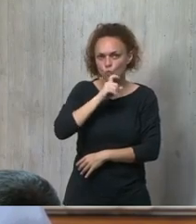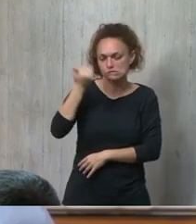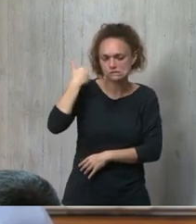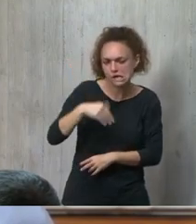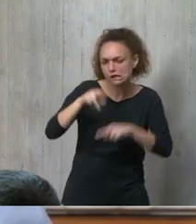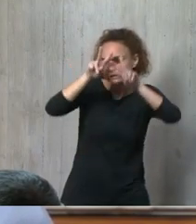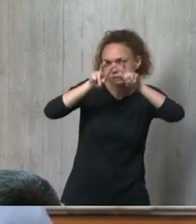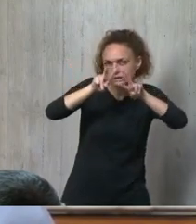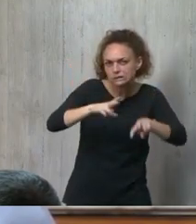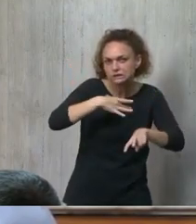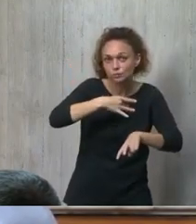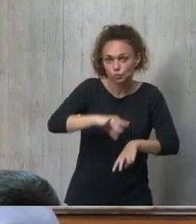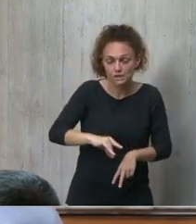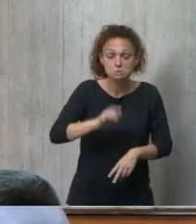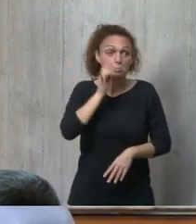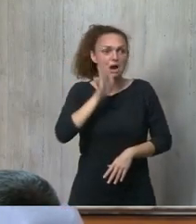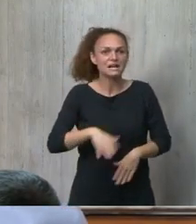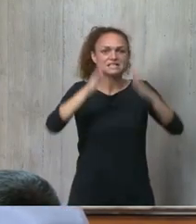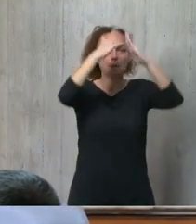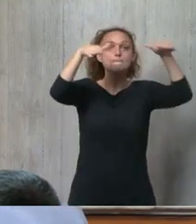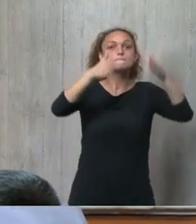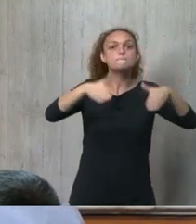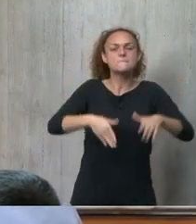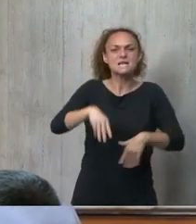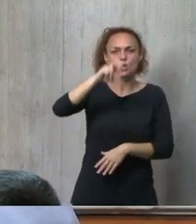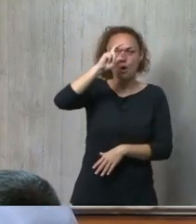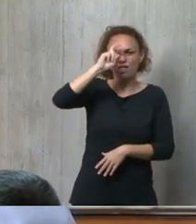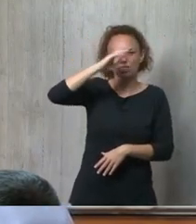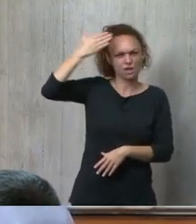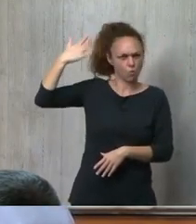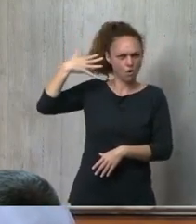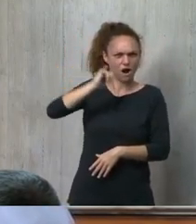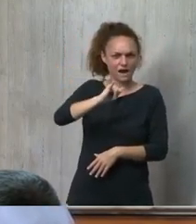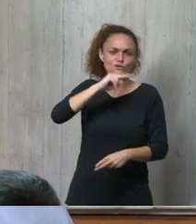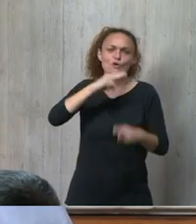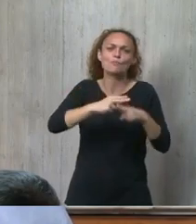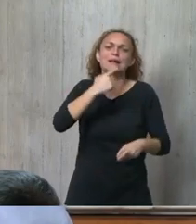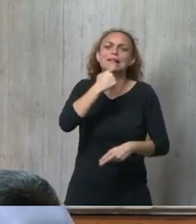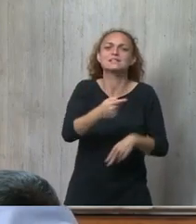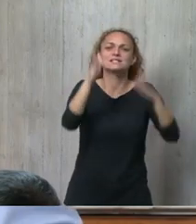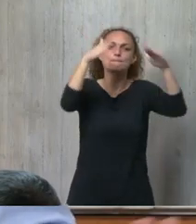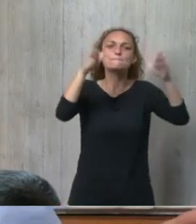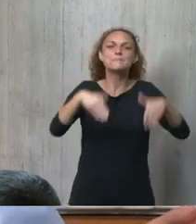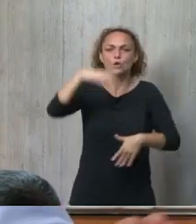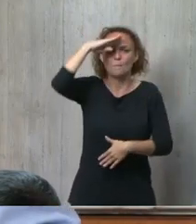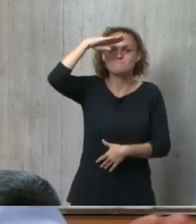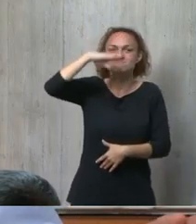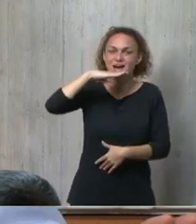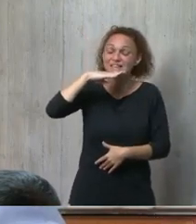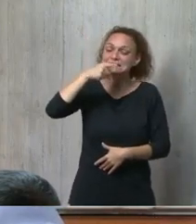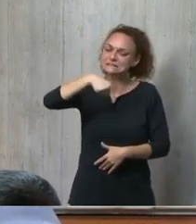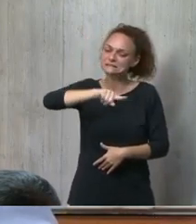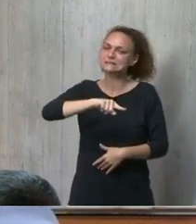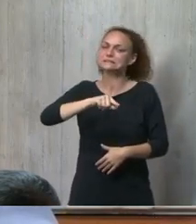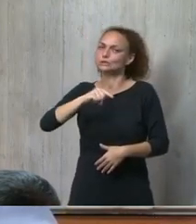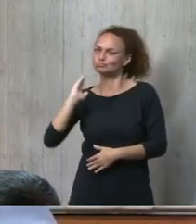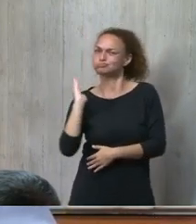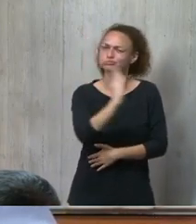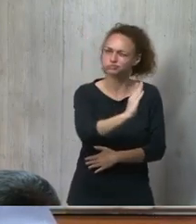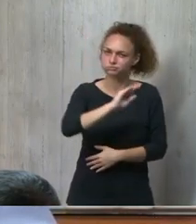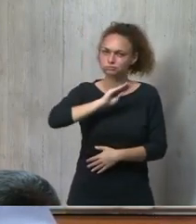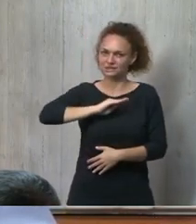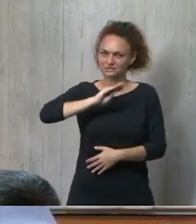hay pinos antiguos, los que solemos llamar pinos padres, bastante afectados. No podemos decir todavía